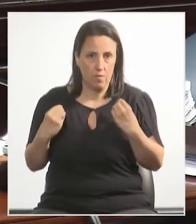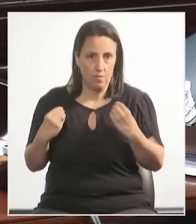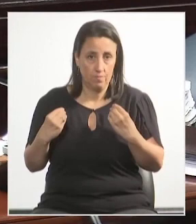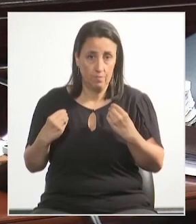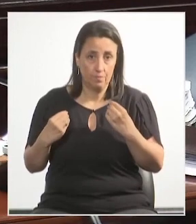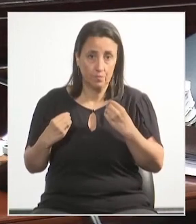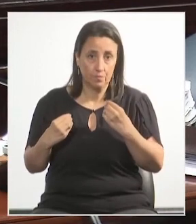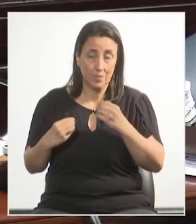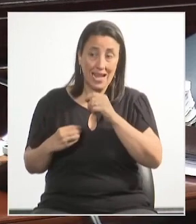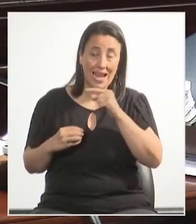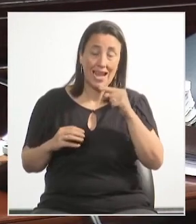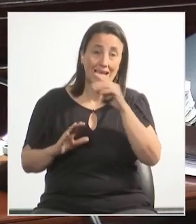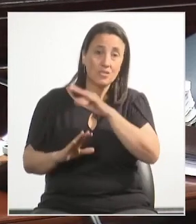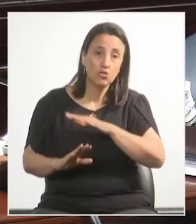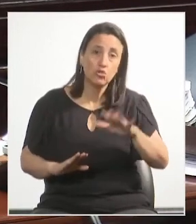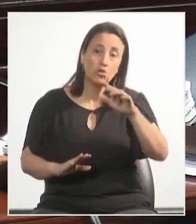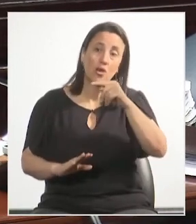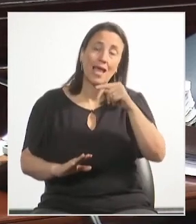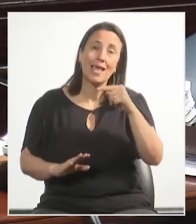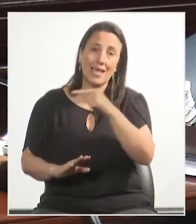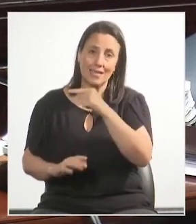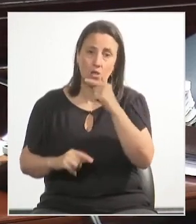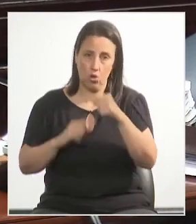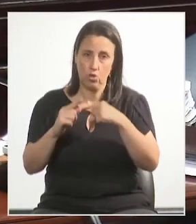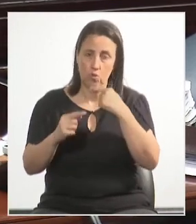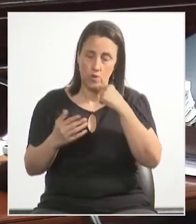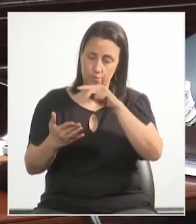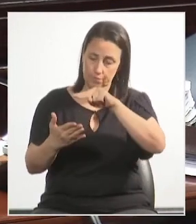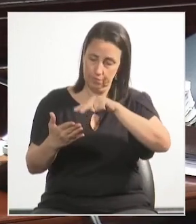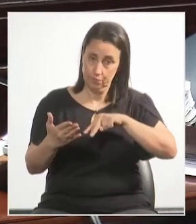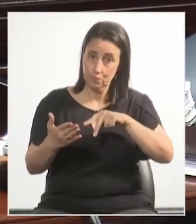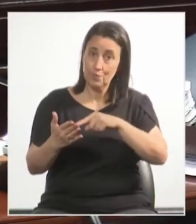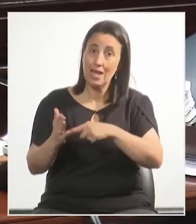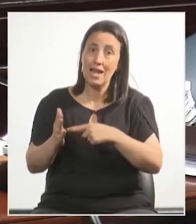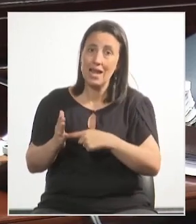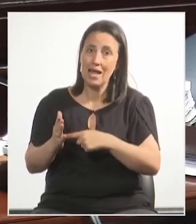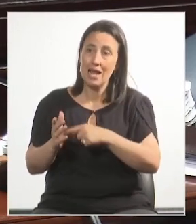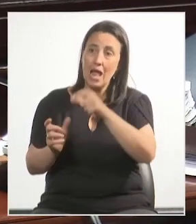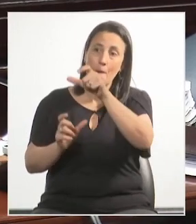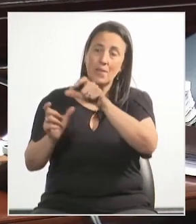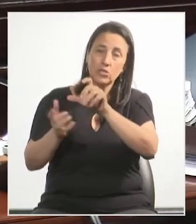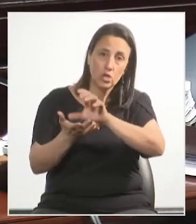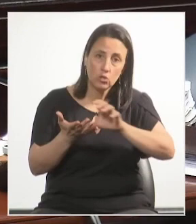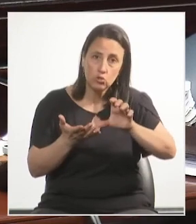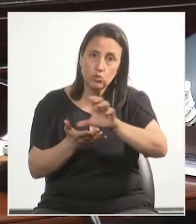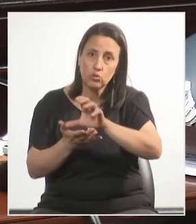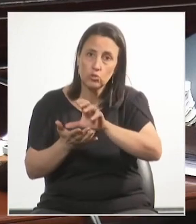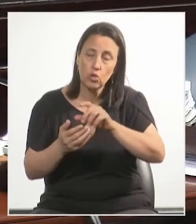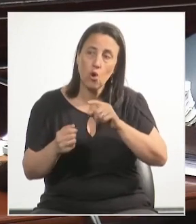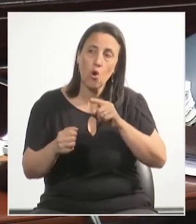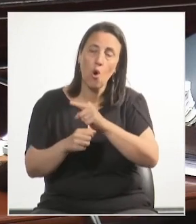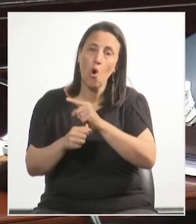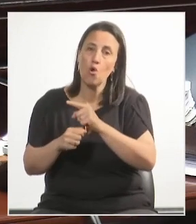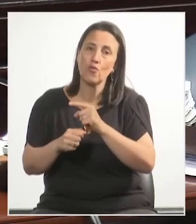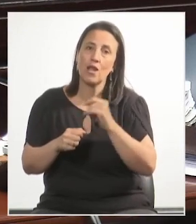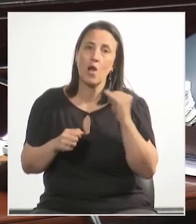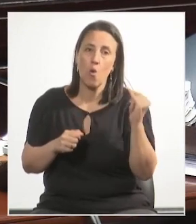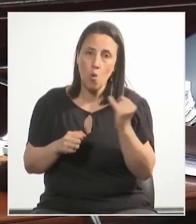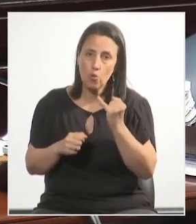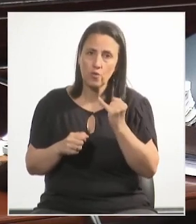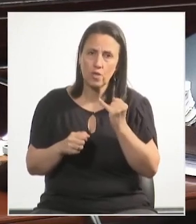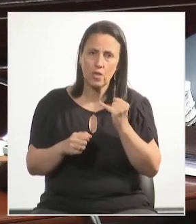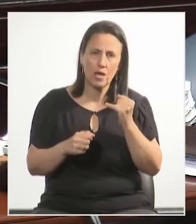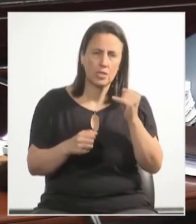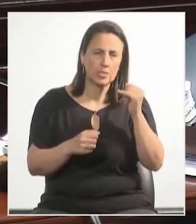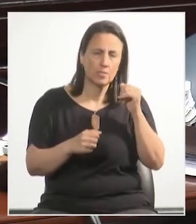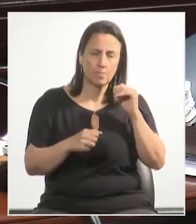En el este, continúa diciendo Abba Eban, la actitud de la masa del pueblo con respecto a los judíos era de hostilidad